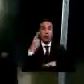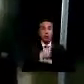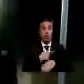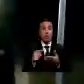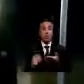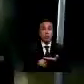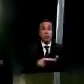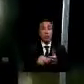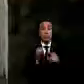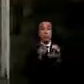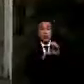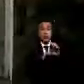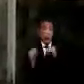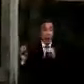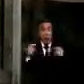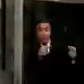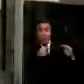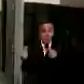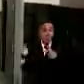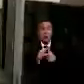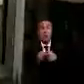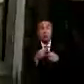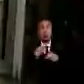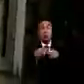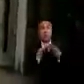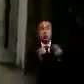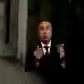pugna en el Consejo de Participación, parece estar